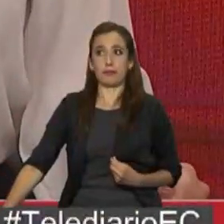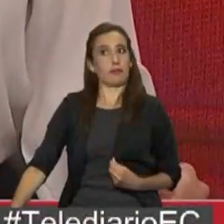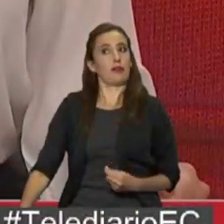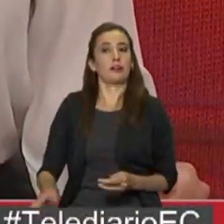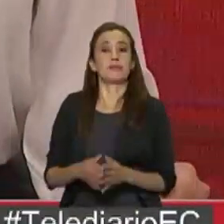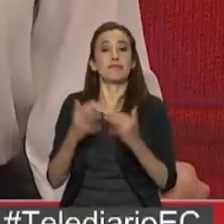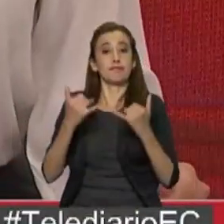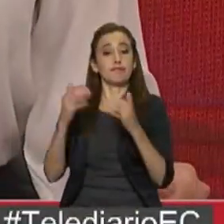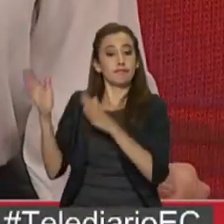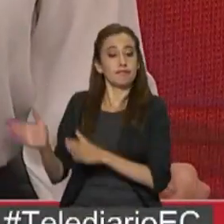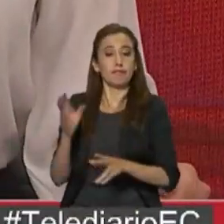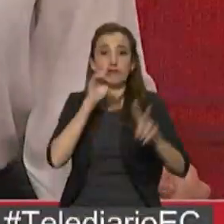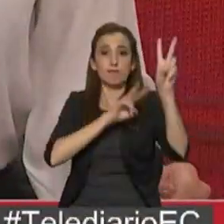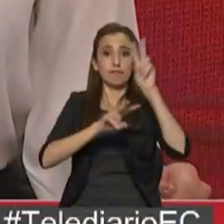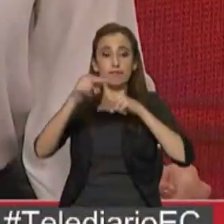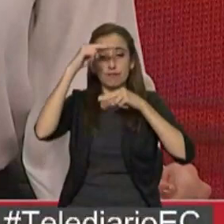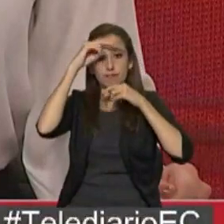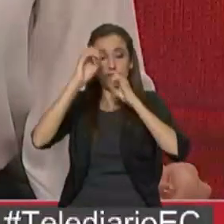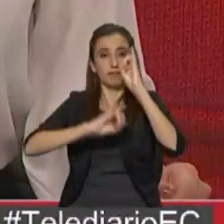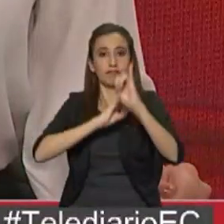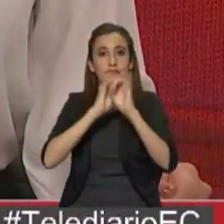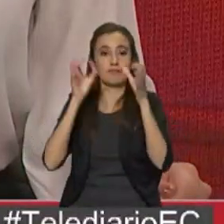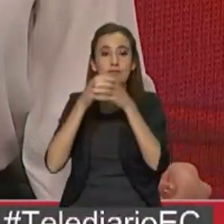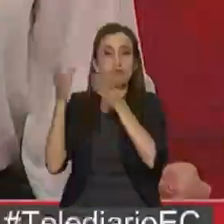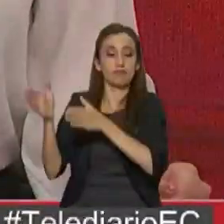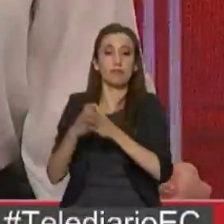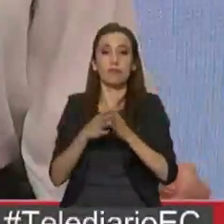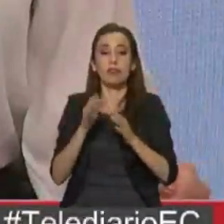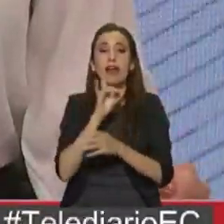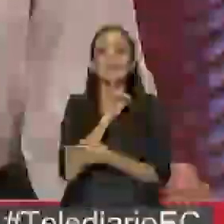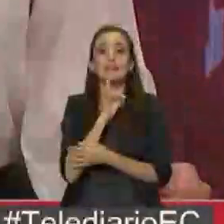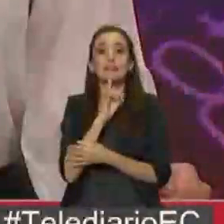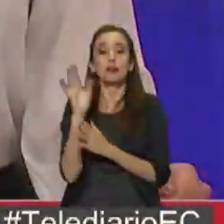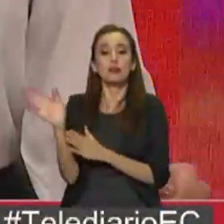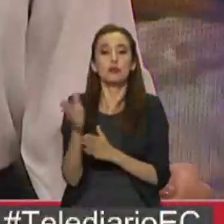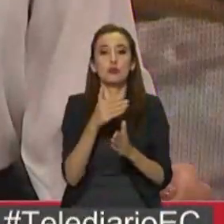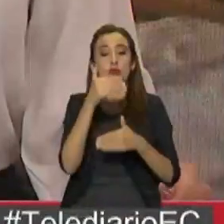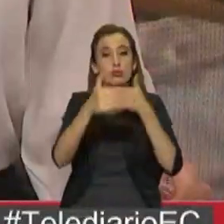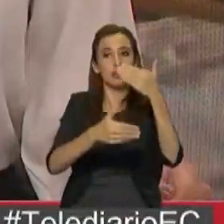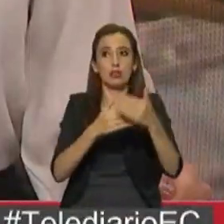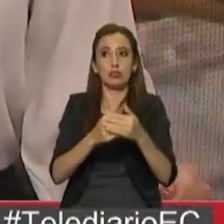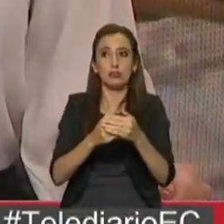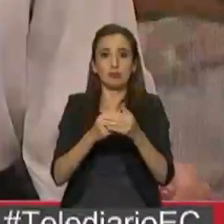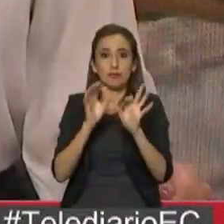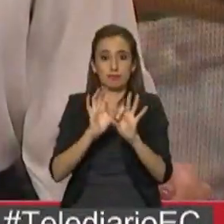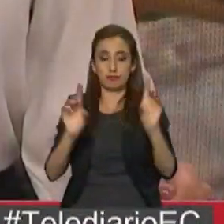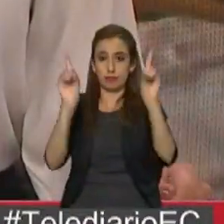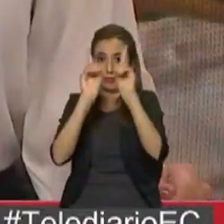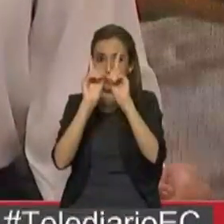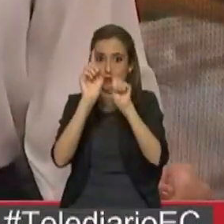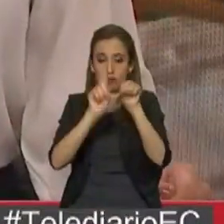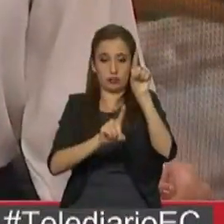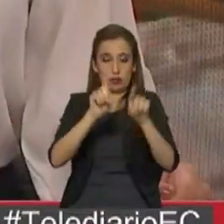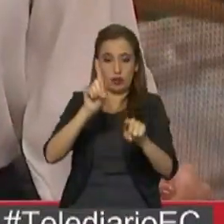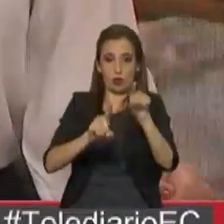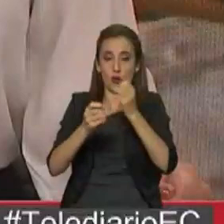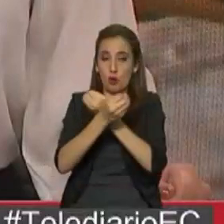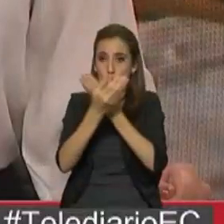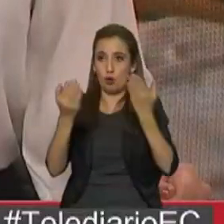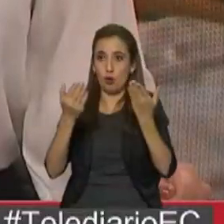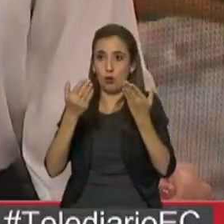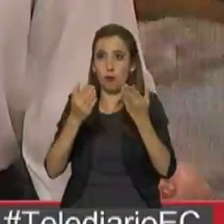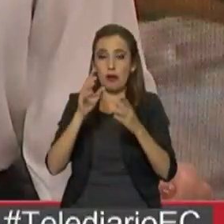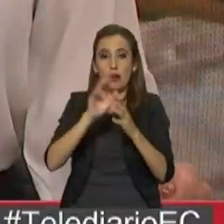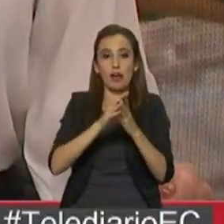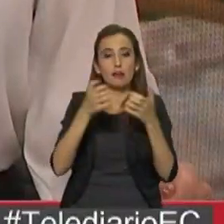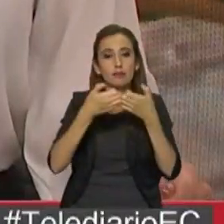es momento de revisar las noticias internacionales en eeuu según las últimas estimaciones realizadas por computadora fallecerán hasta el